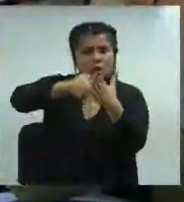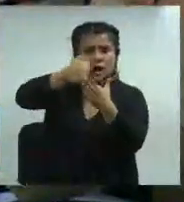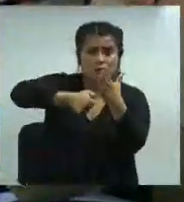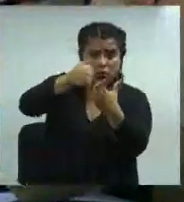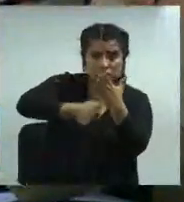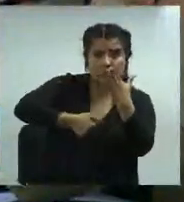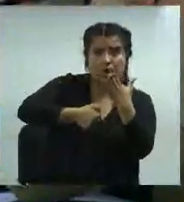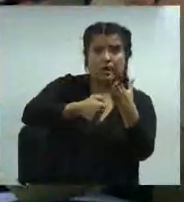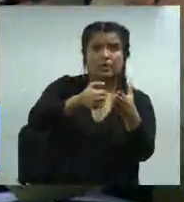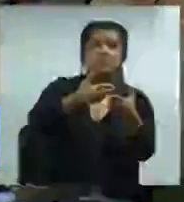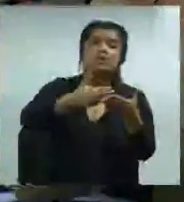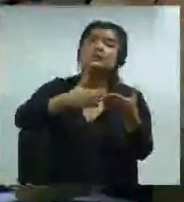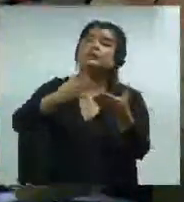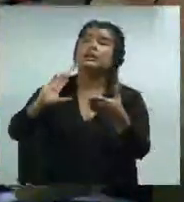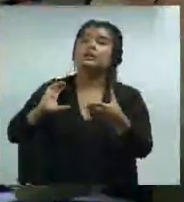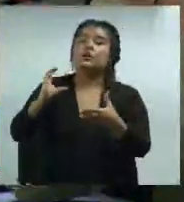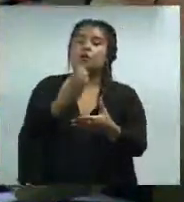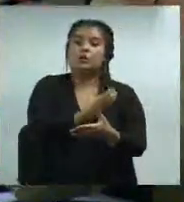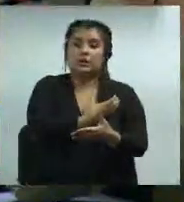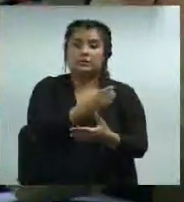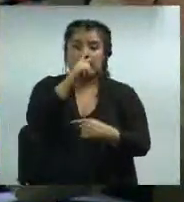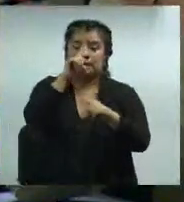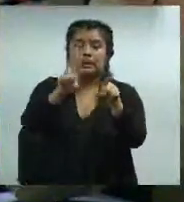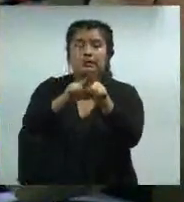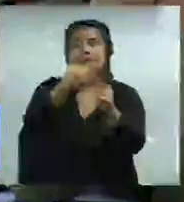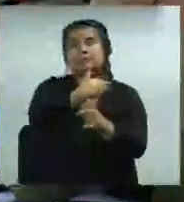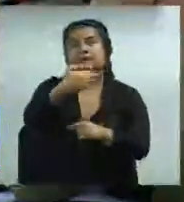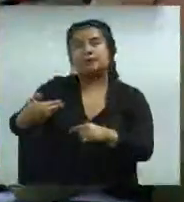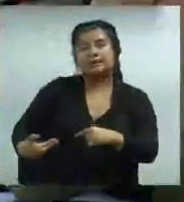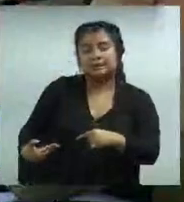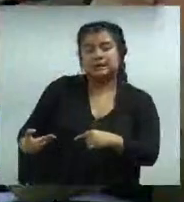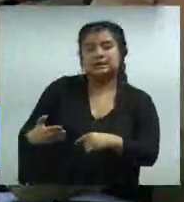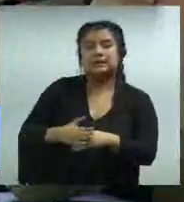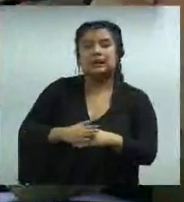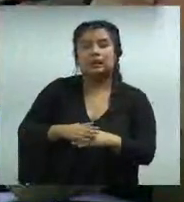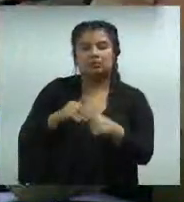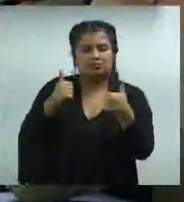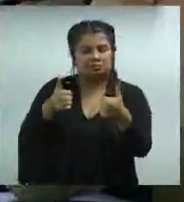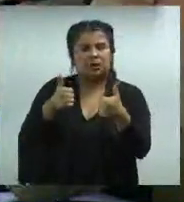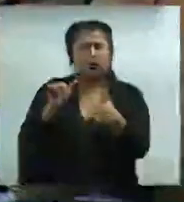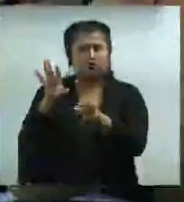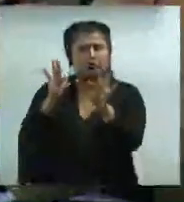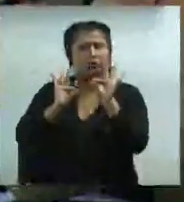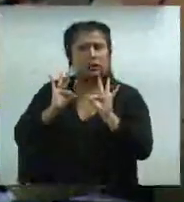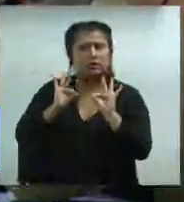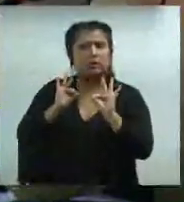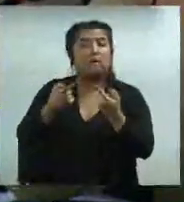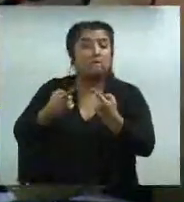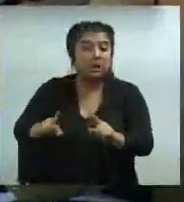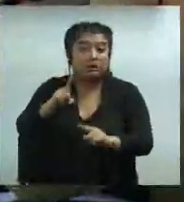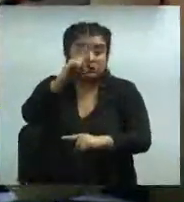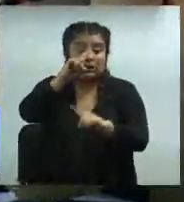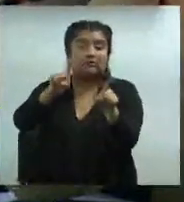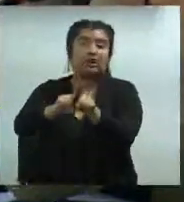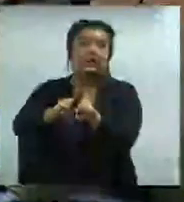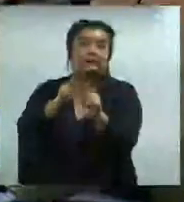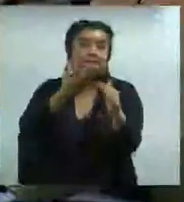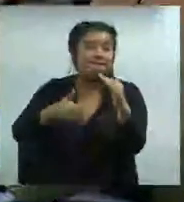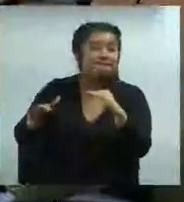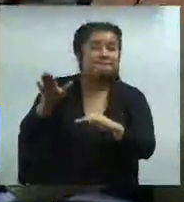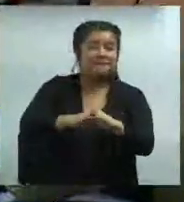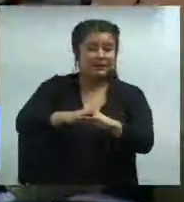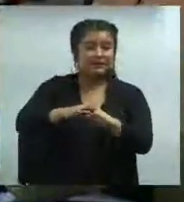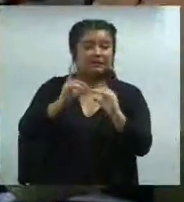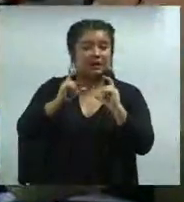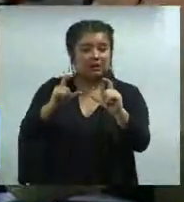local, desde el Congreso de la República y desde el Ejecutivo. Por eso veo bien el llamado, pero creo que debemos hacer un poco más por el